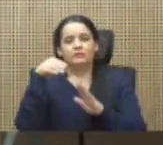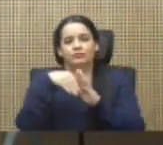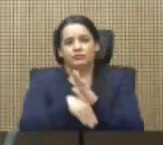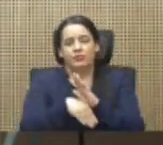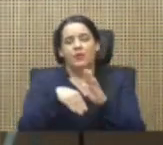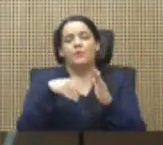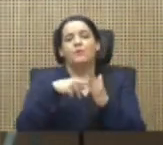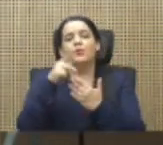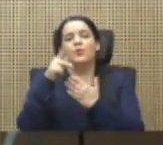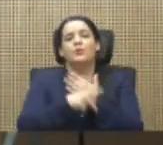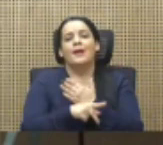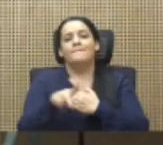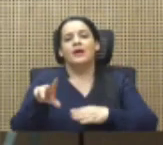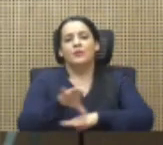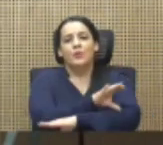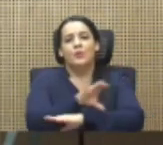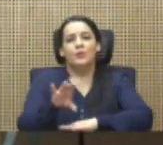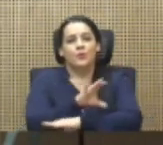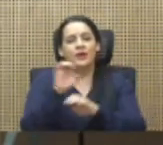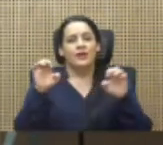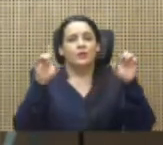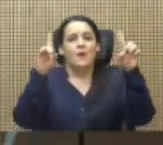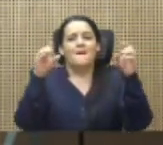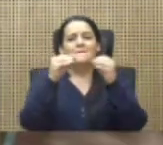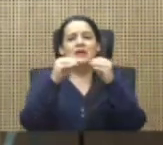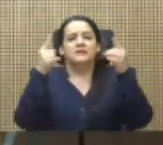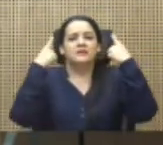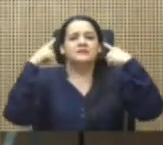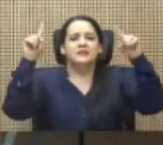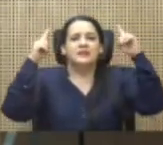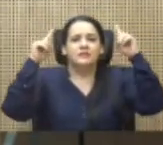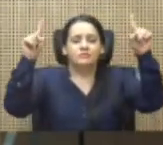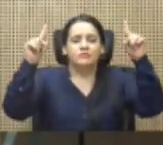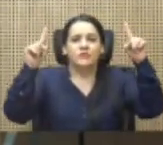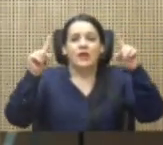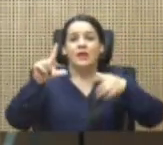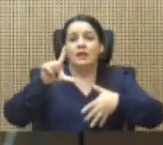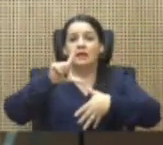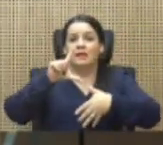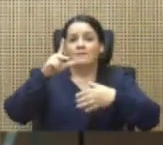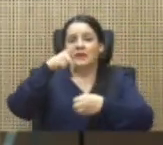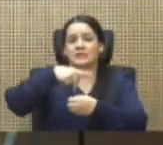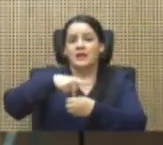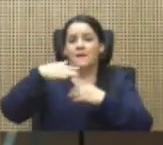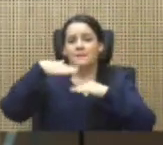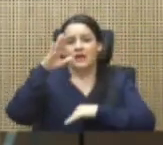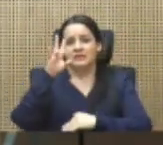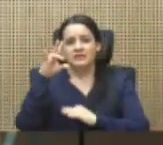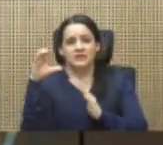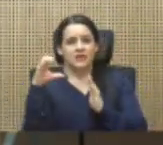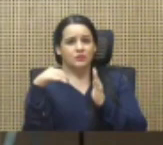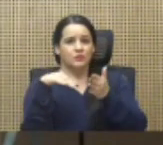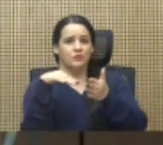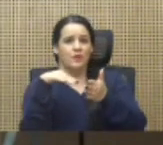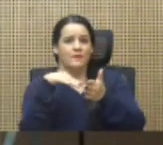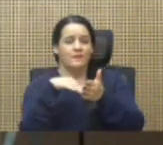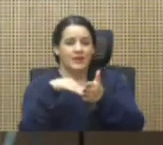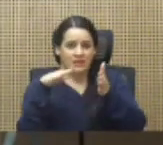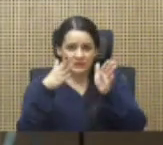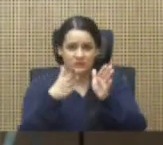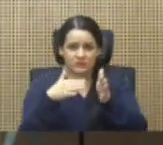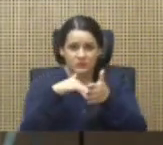educativa, el más exitoso de América Latina, del que participan más de 750,000 estudiantes al año y que